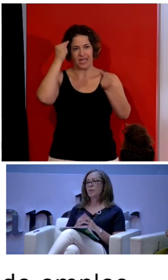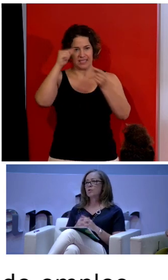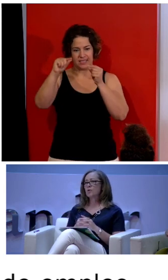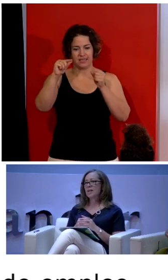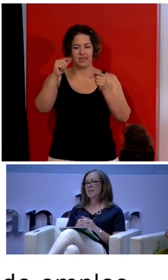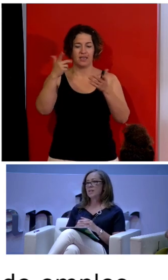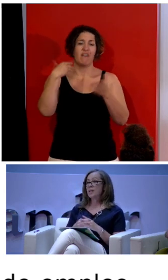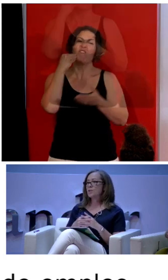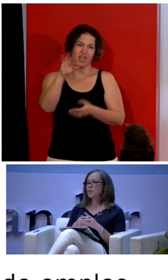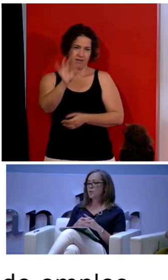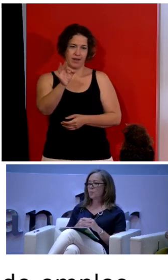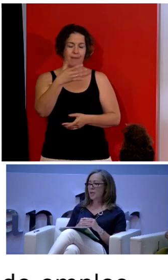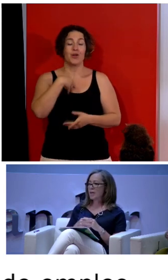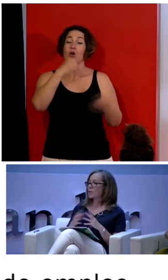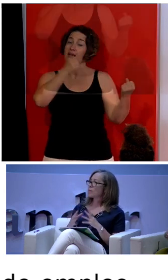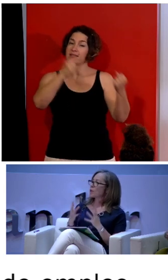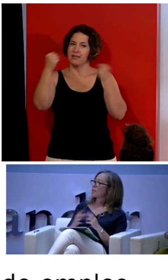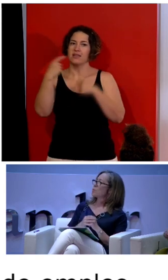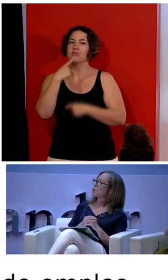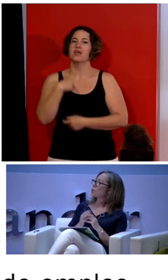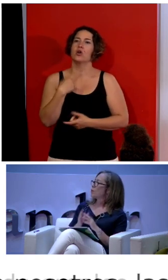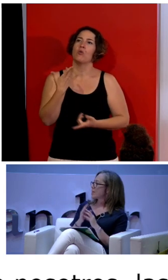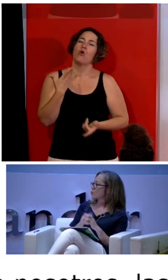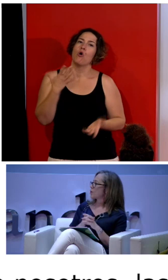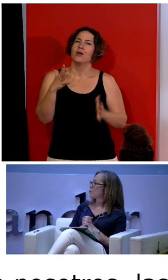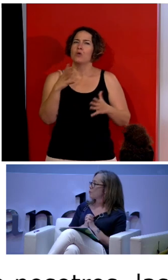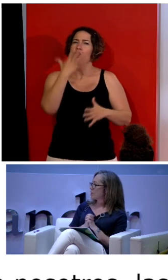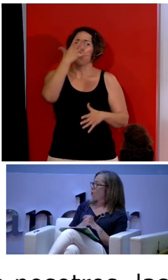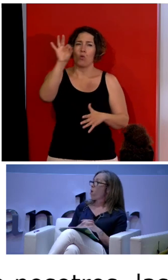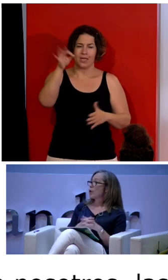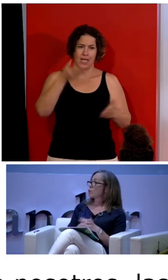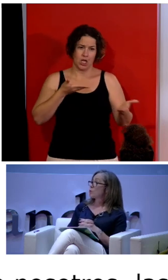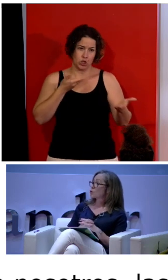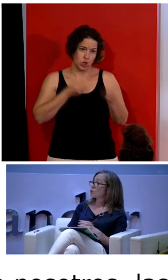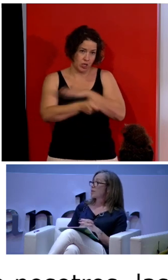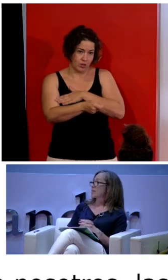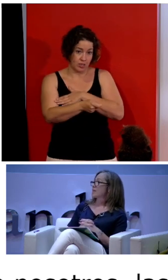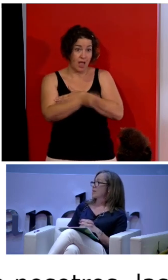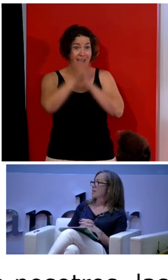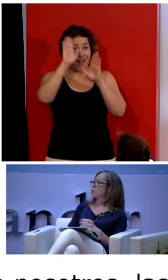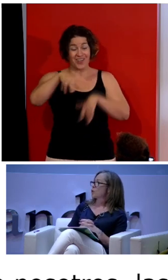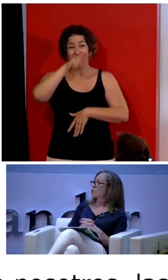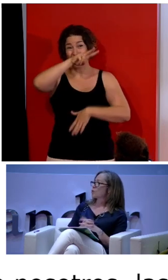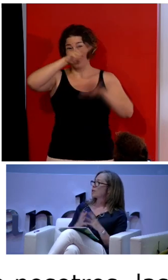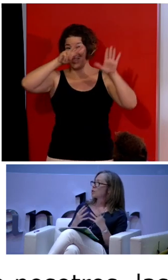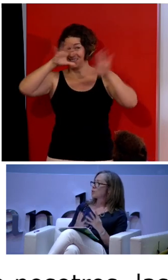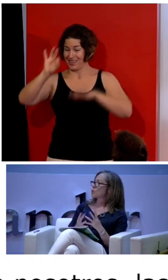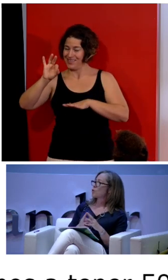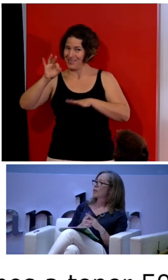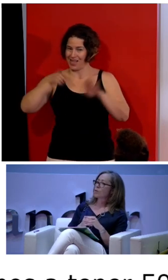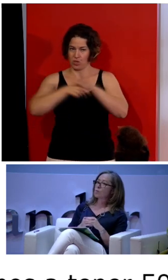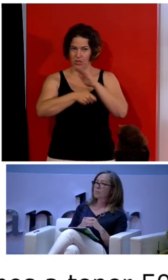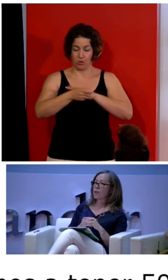frías, pero nosotros las entidades nos comunicaron que íbamos a tener como 50 solicitudes. Tuvimos 270 solicitudes, lo cual nos